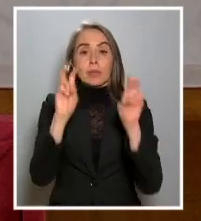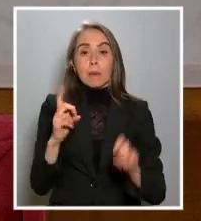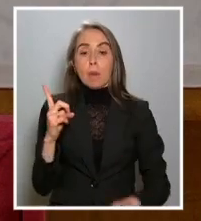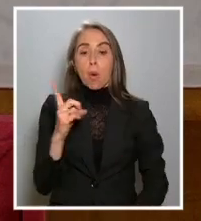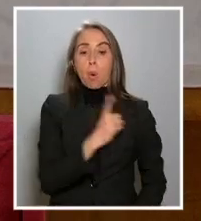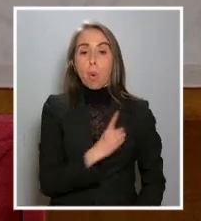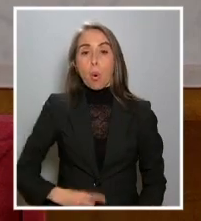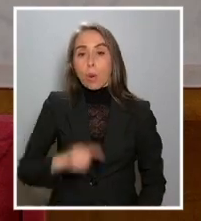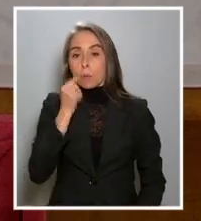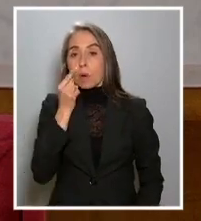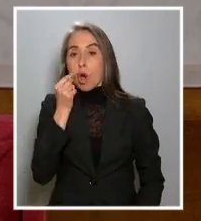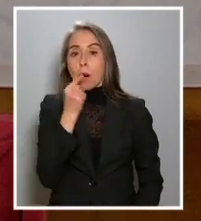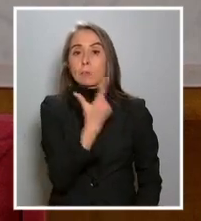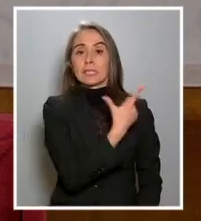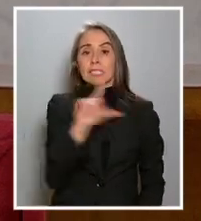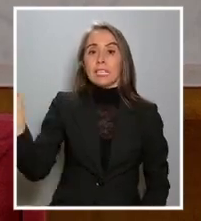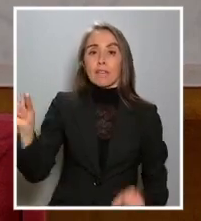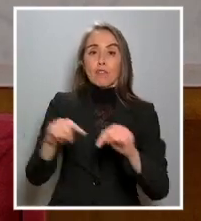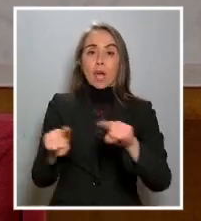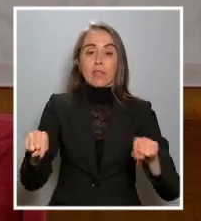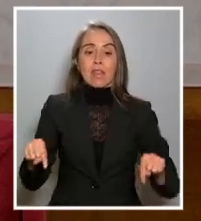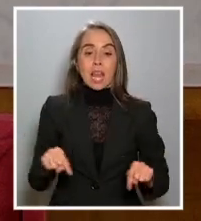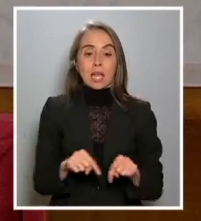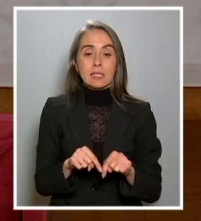diputado hombre el que se ha retirado de la sala.